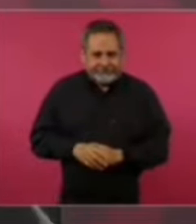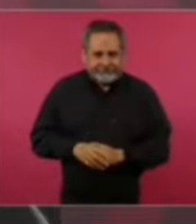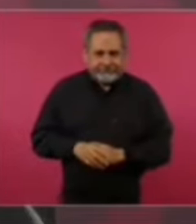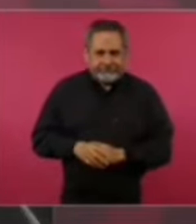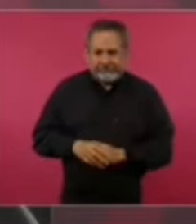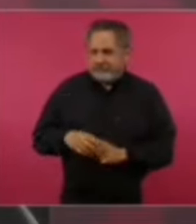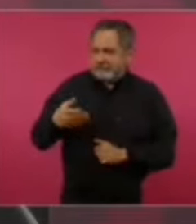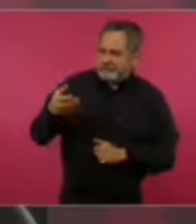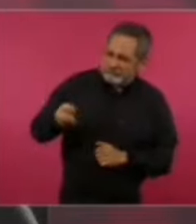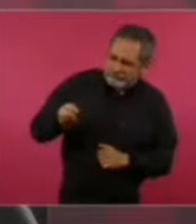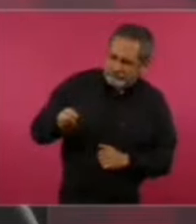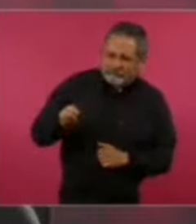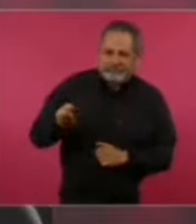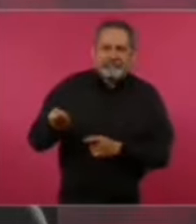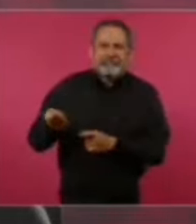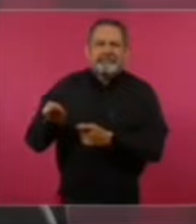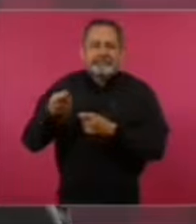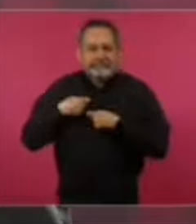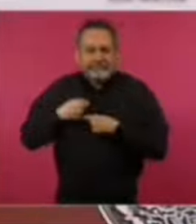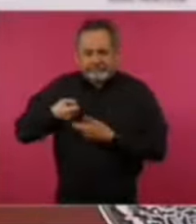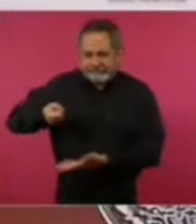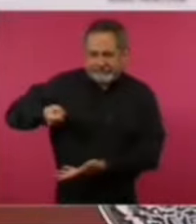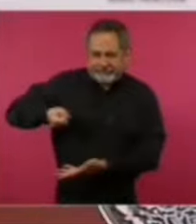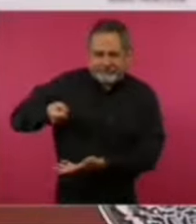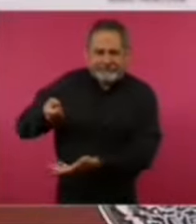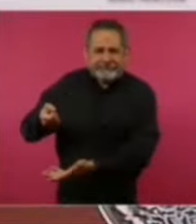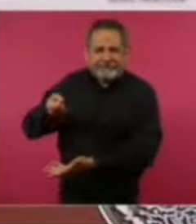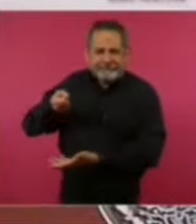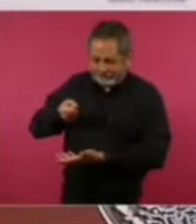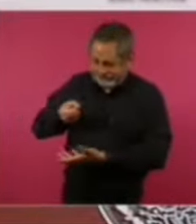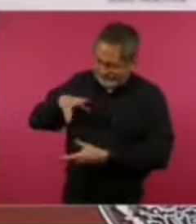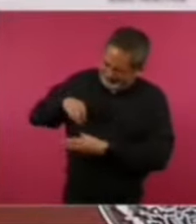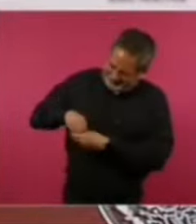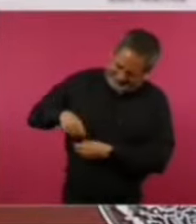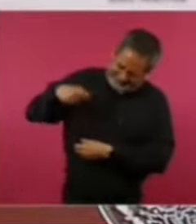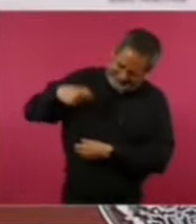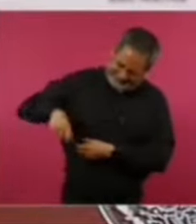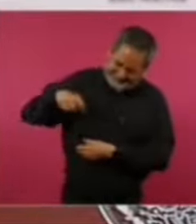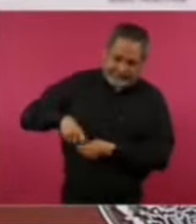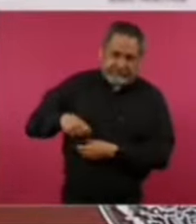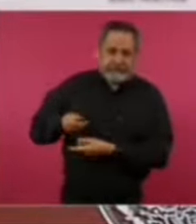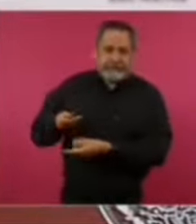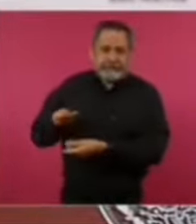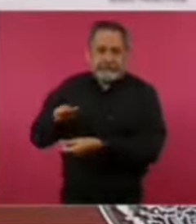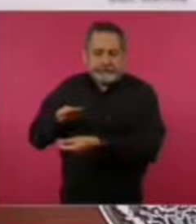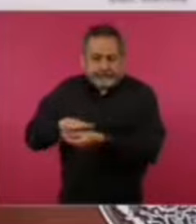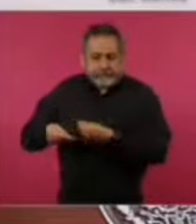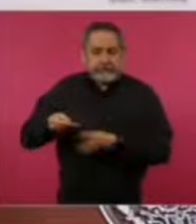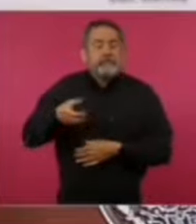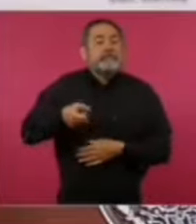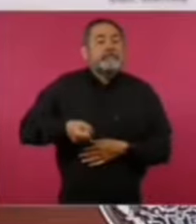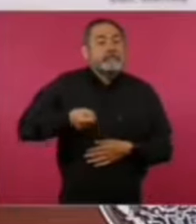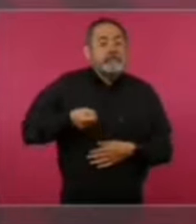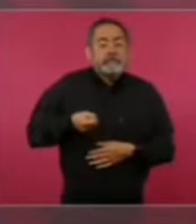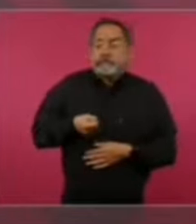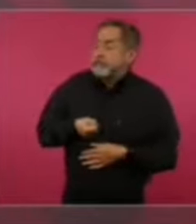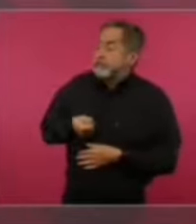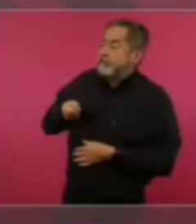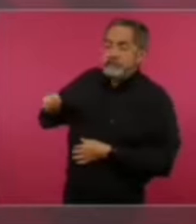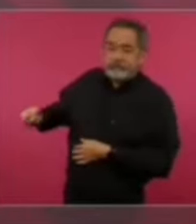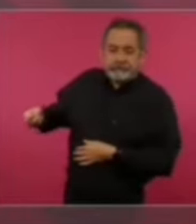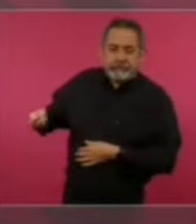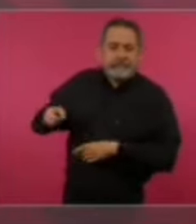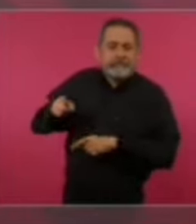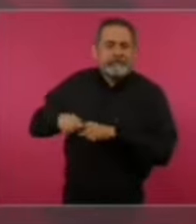Nos saludamos y me entrega una maleta llena de dinero y yo le entrego esa maleta